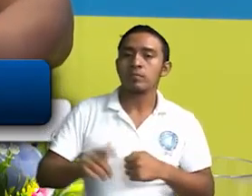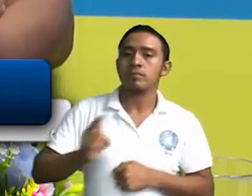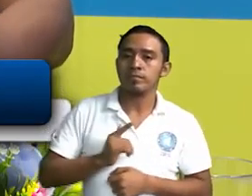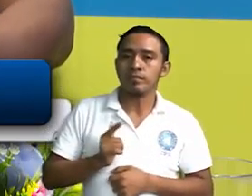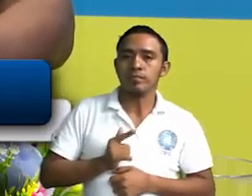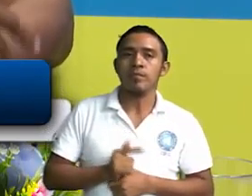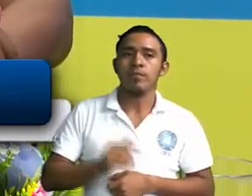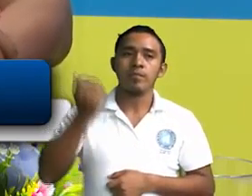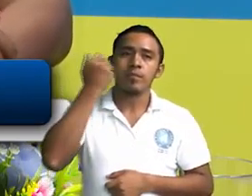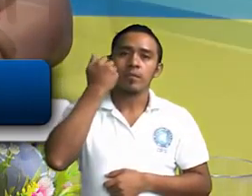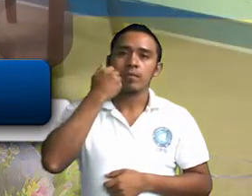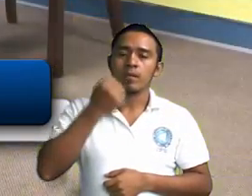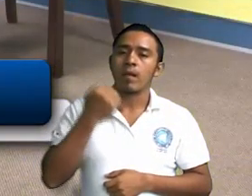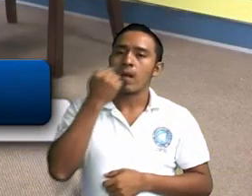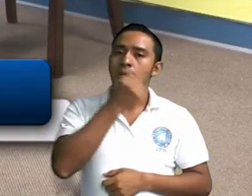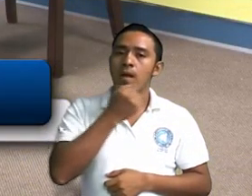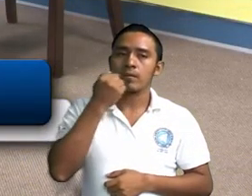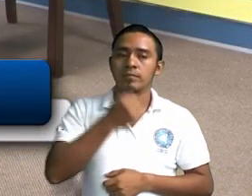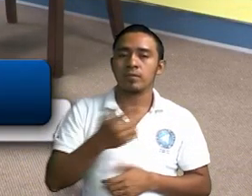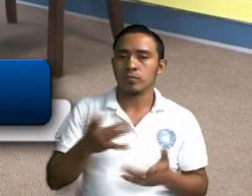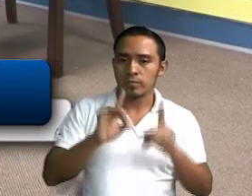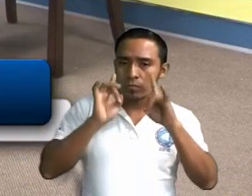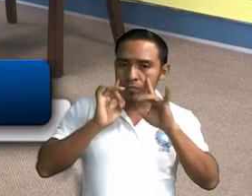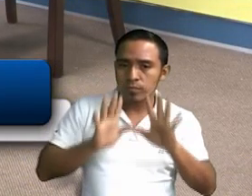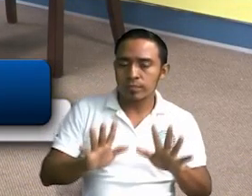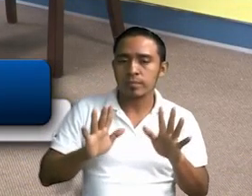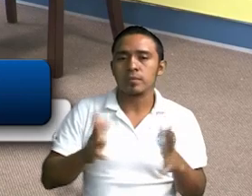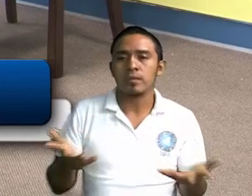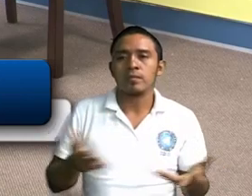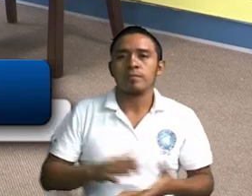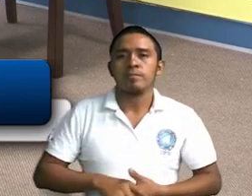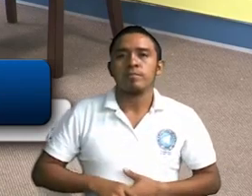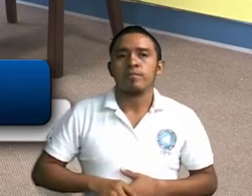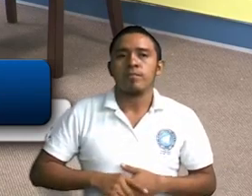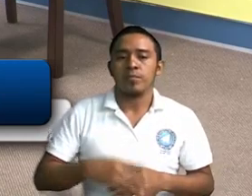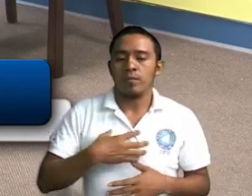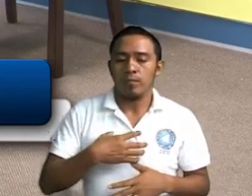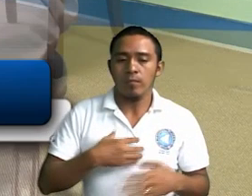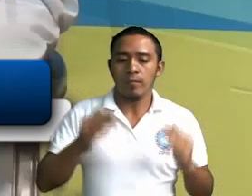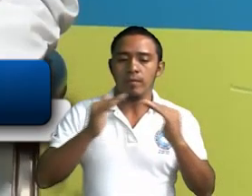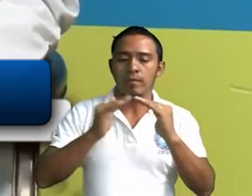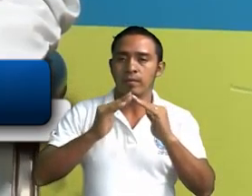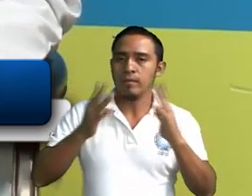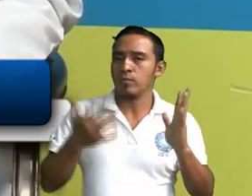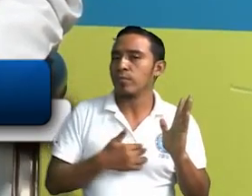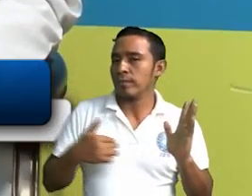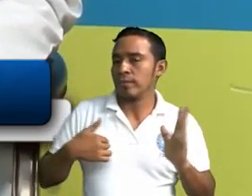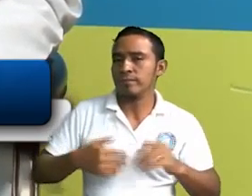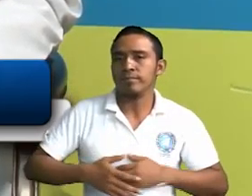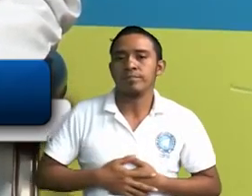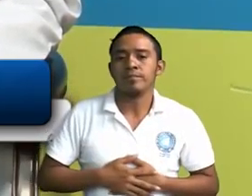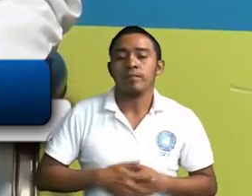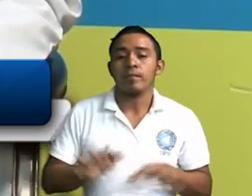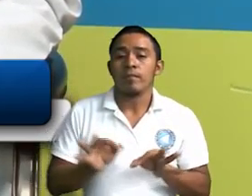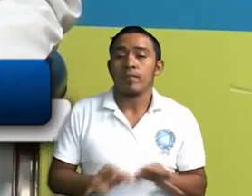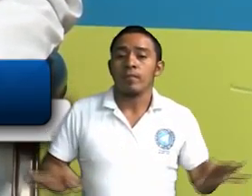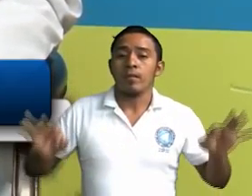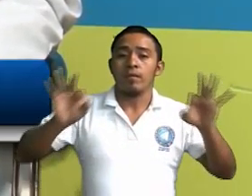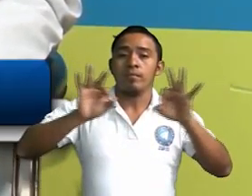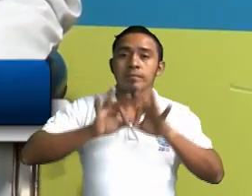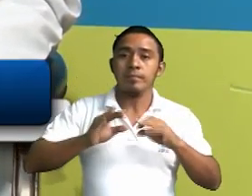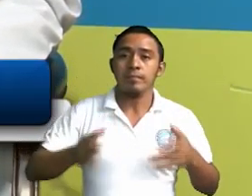una enfermedad bucal el cuidado que deben de tener en el hogar bueno lo más importante es